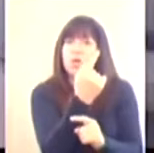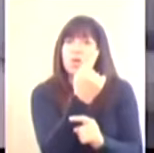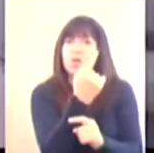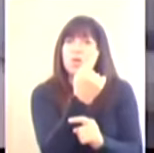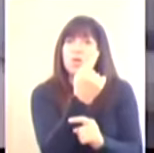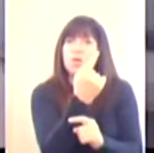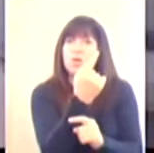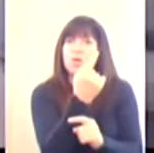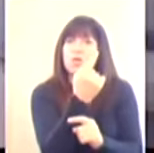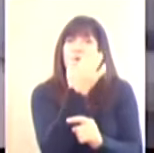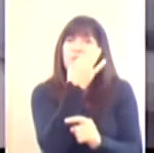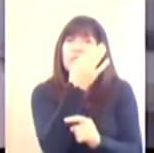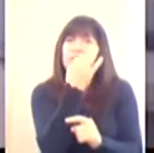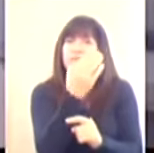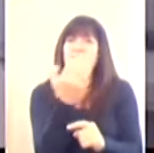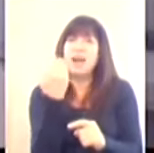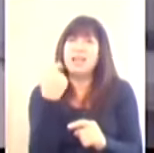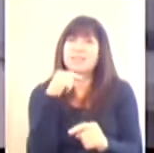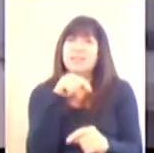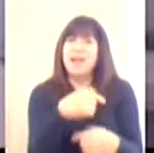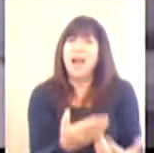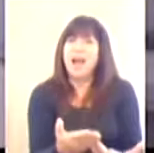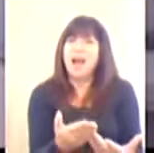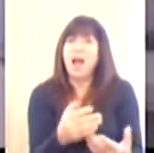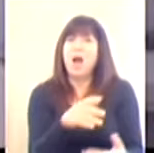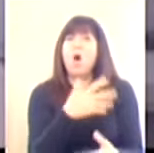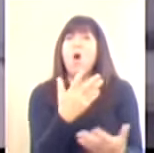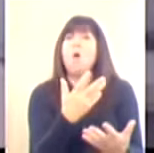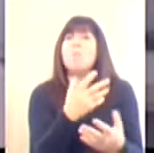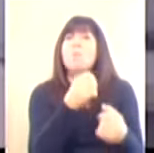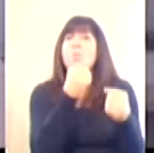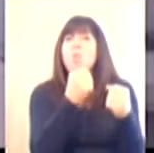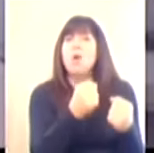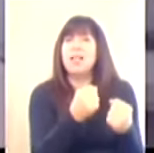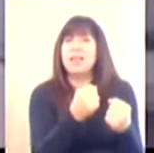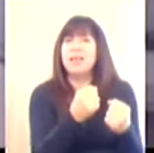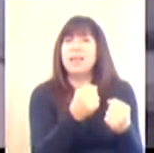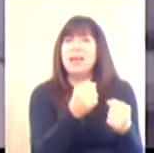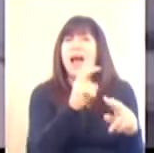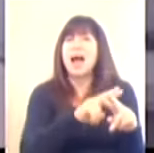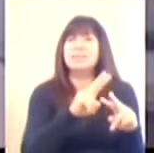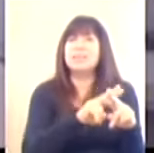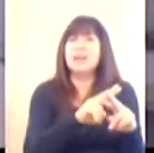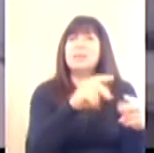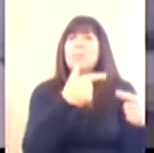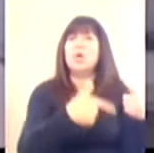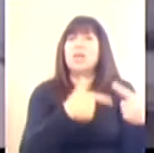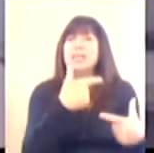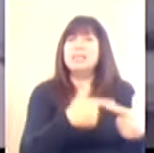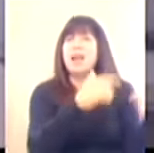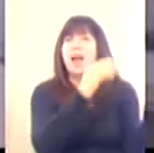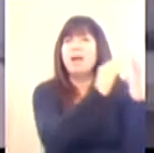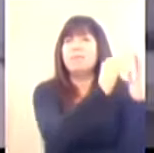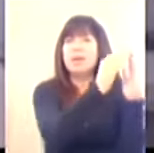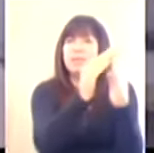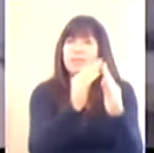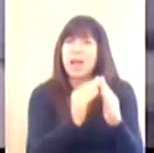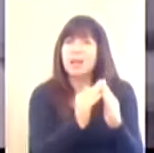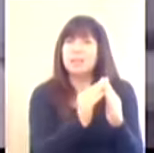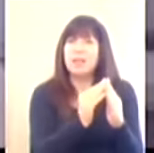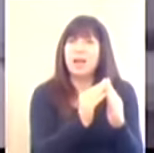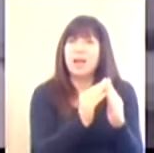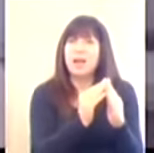planteado acá, ¿cómo podría hacerse, ¿no es cierto?, en materia de política de vivienda, ya sea tanto para las